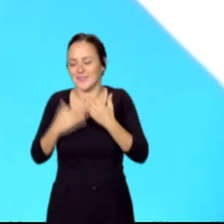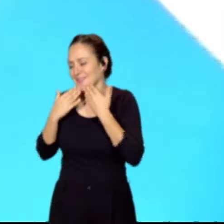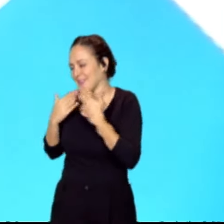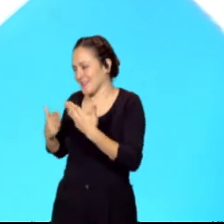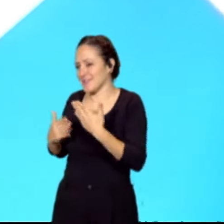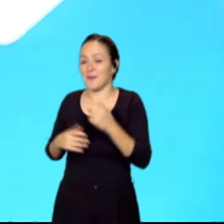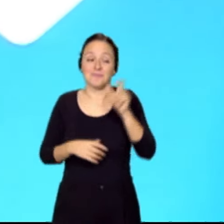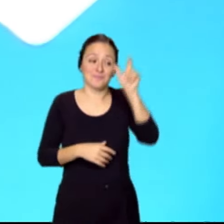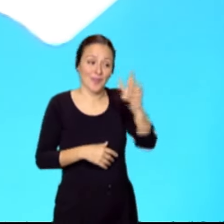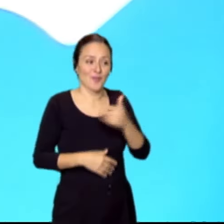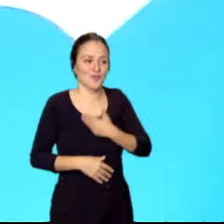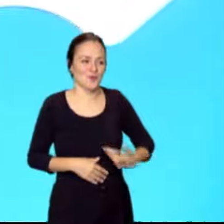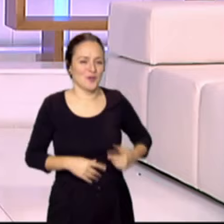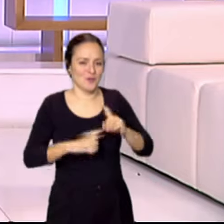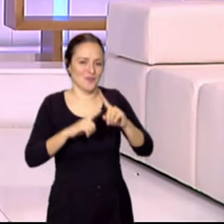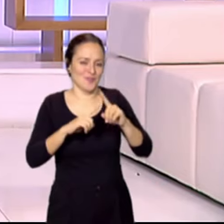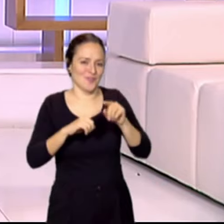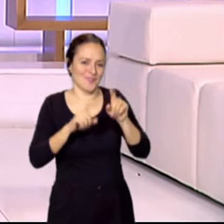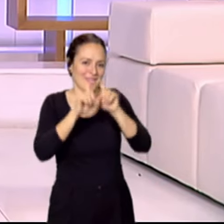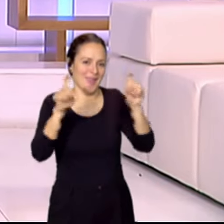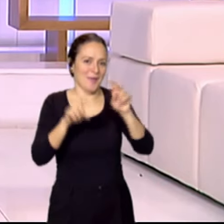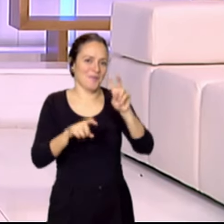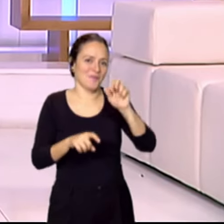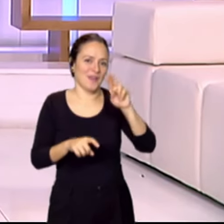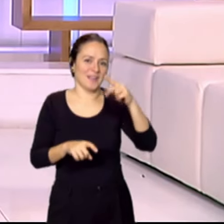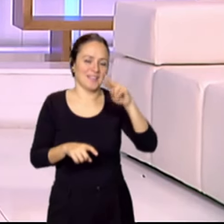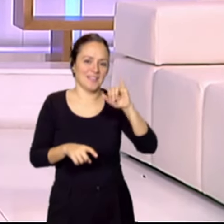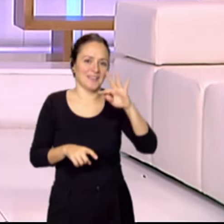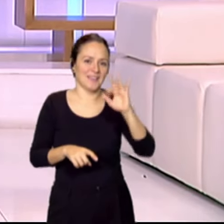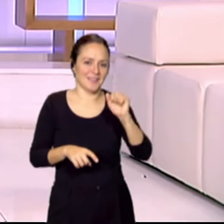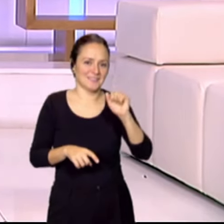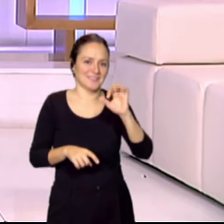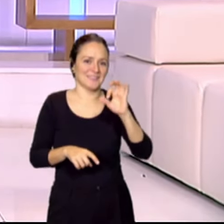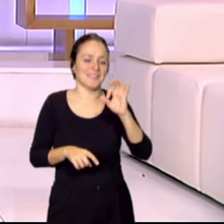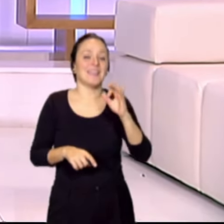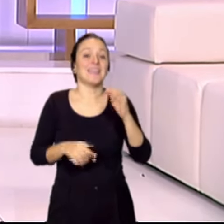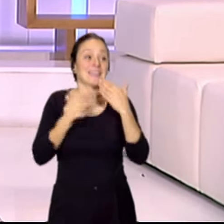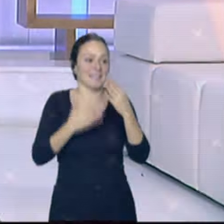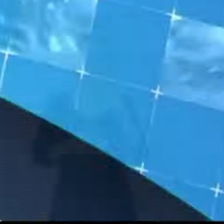propietario de barquitas chisque gracias muy buenos días Gracias Antonio a ti a todos los televidentes